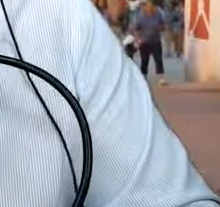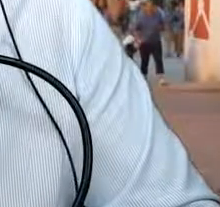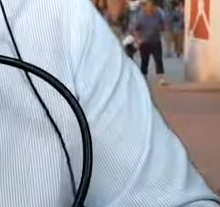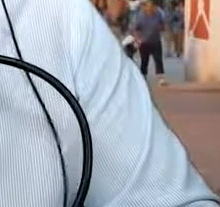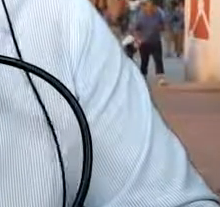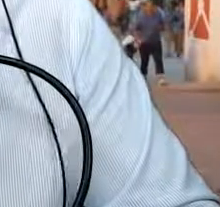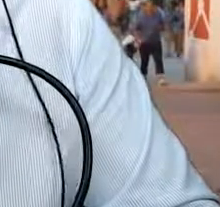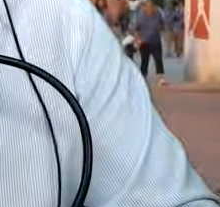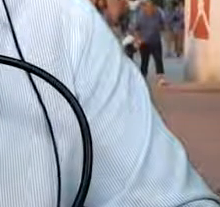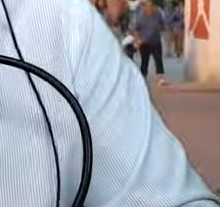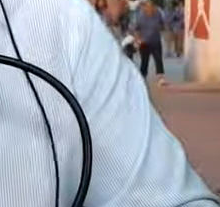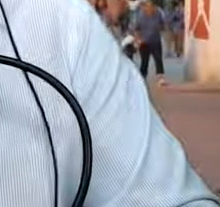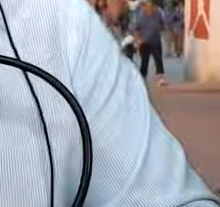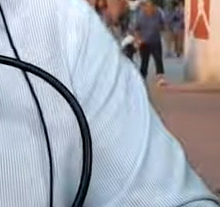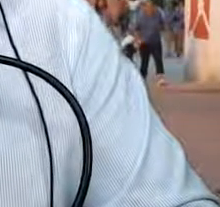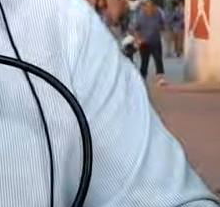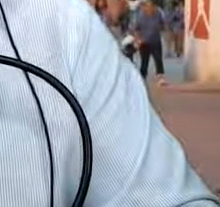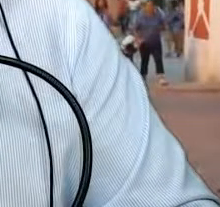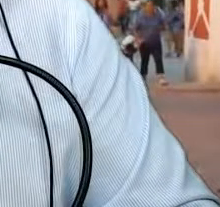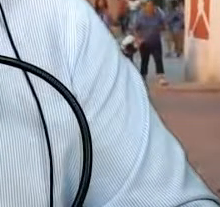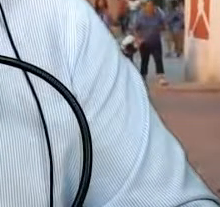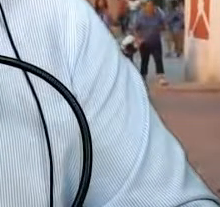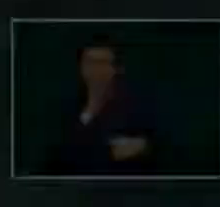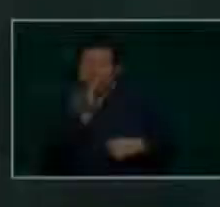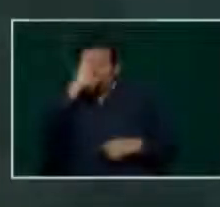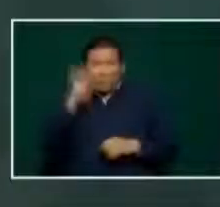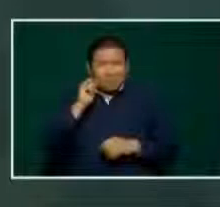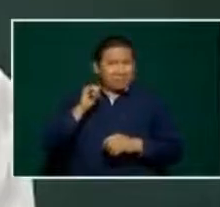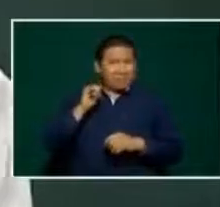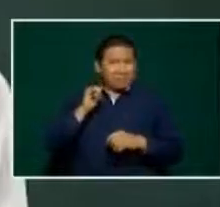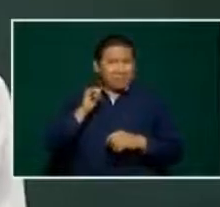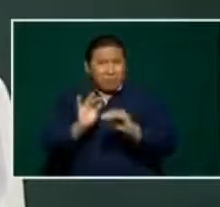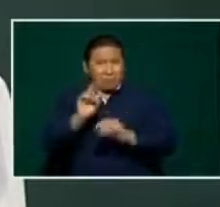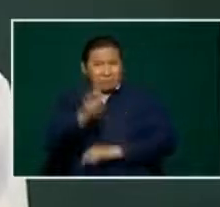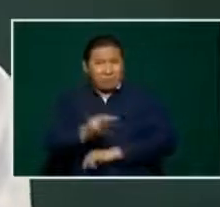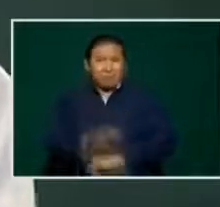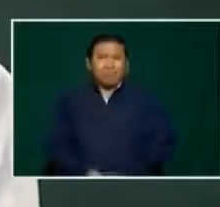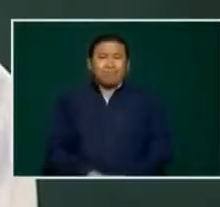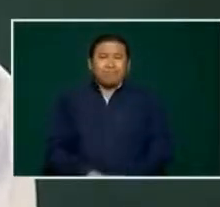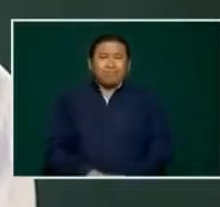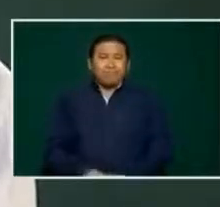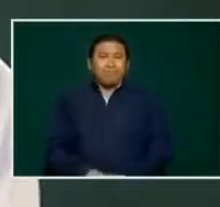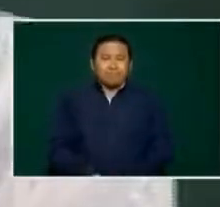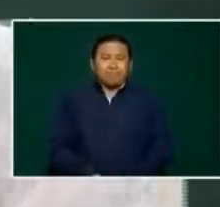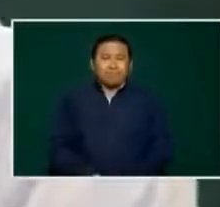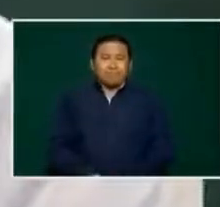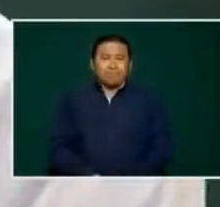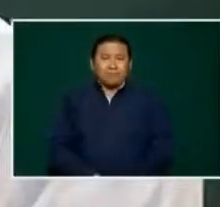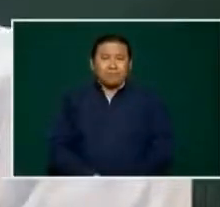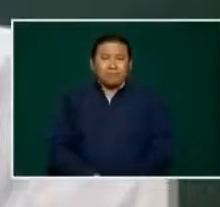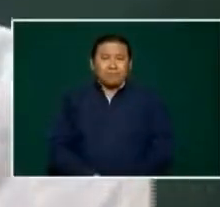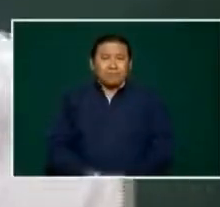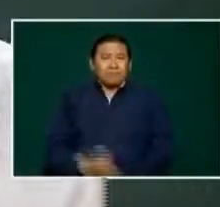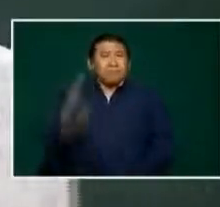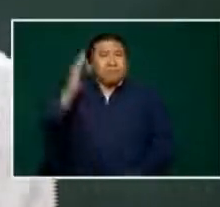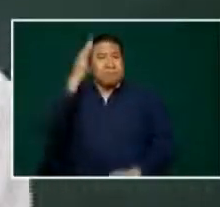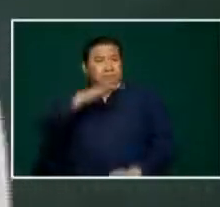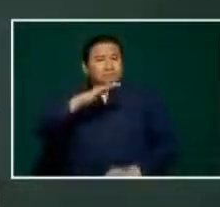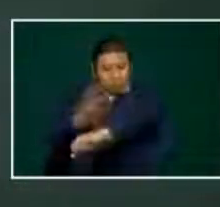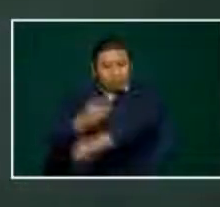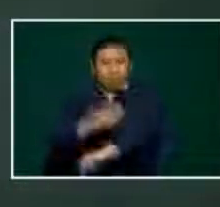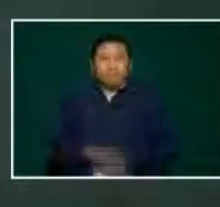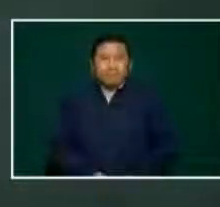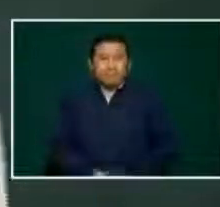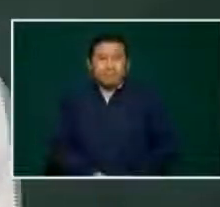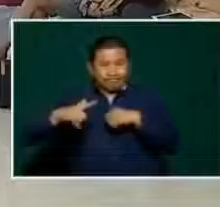interesante escucharlo lo vemos y lo escuchamos y siempre hablo con la verdad y siempre he considerado la honestidad